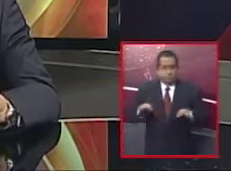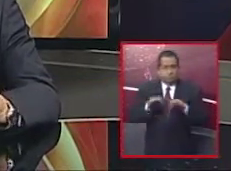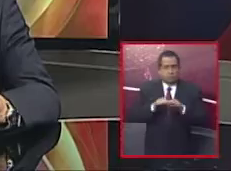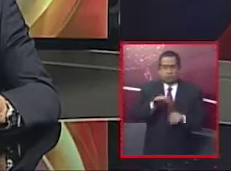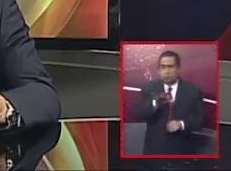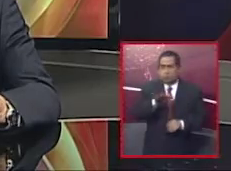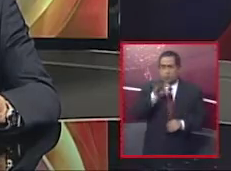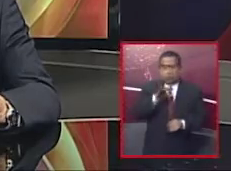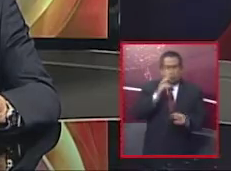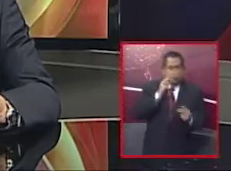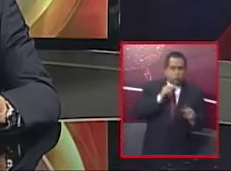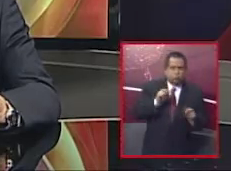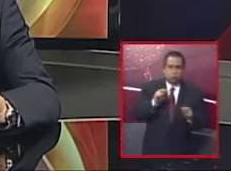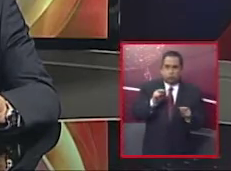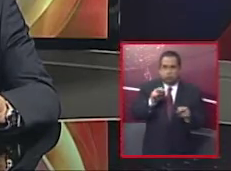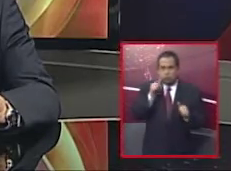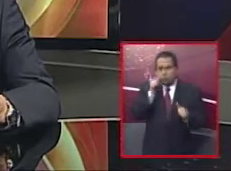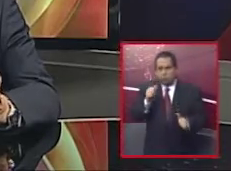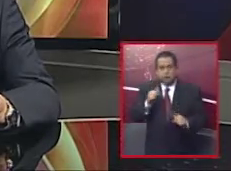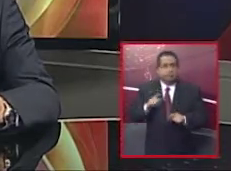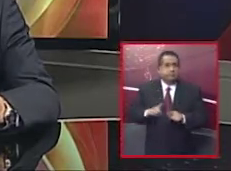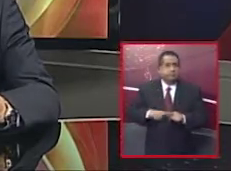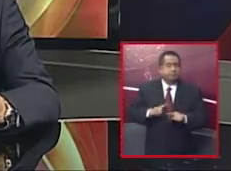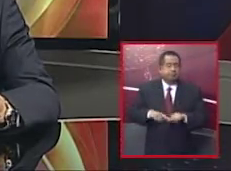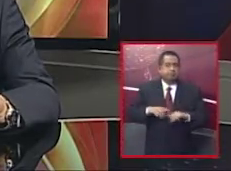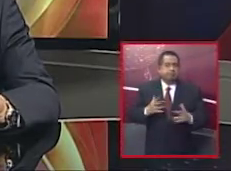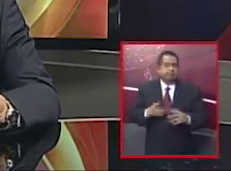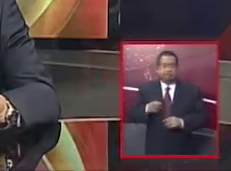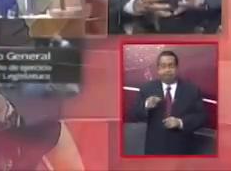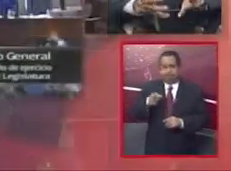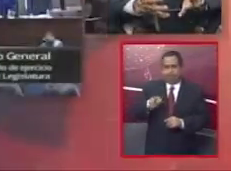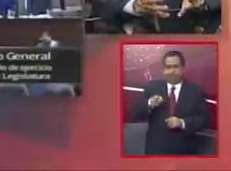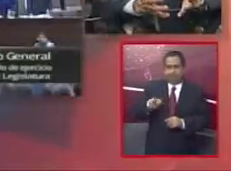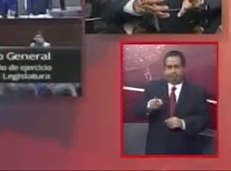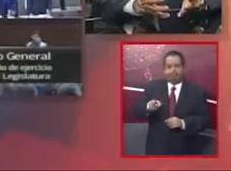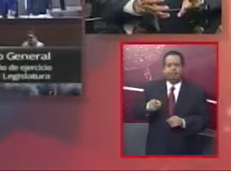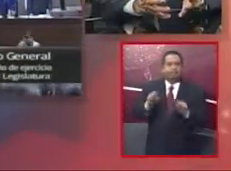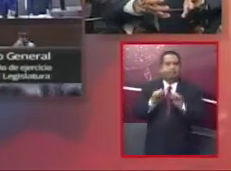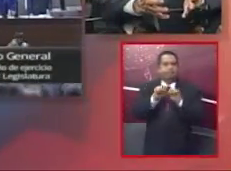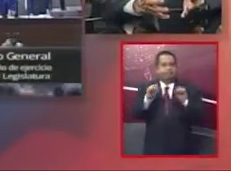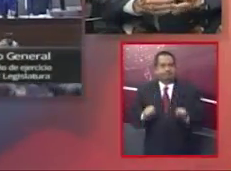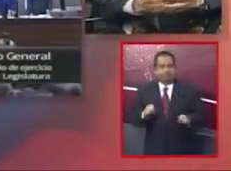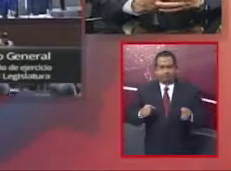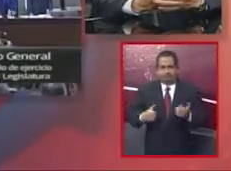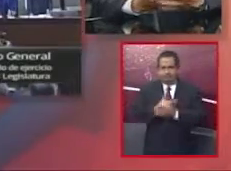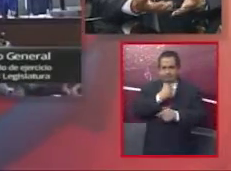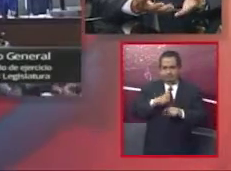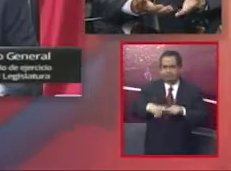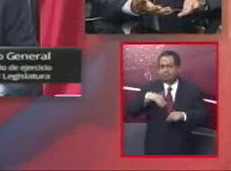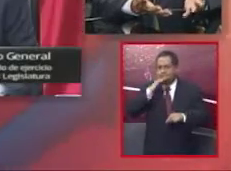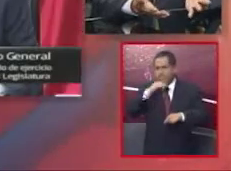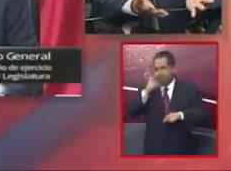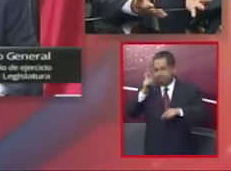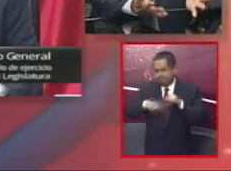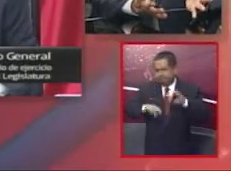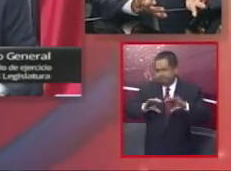la atención fue esto del Sistema Nacional Anticorrupción